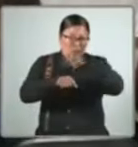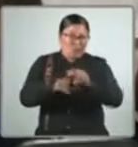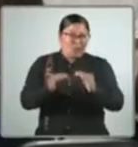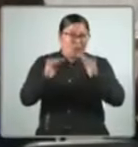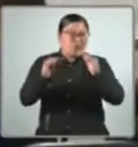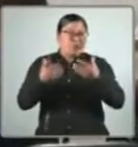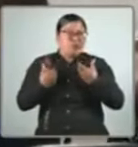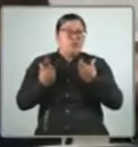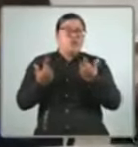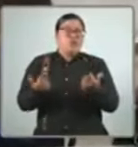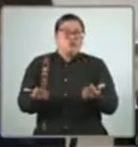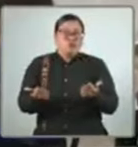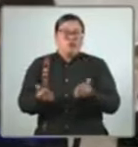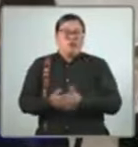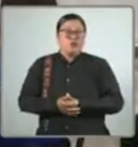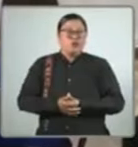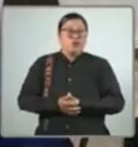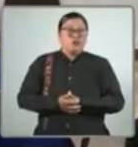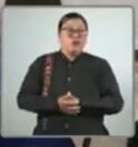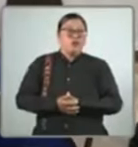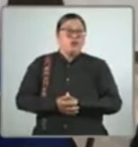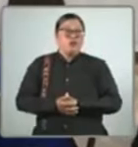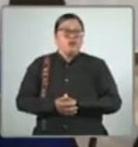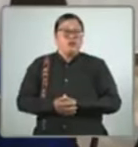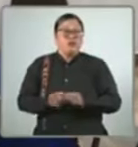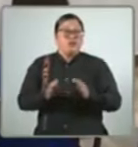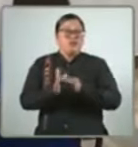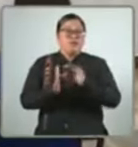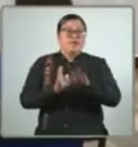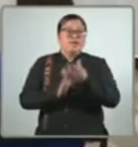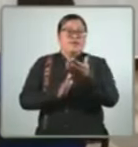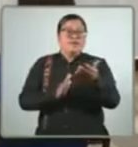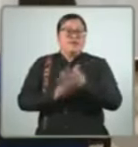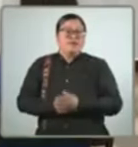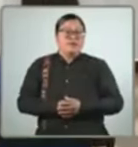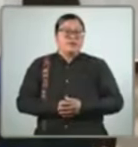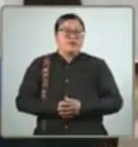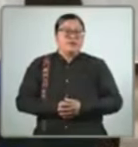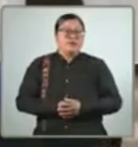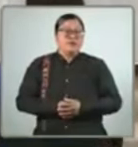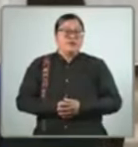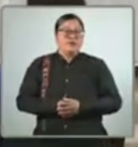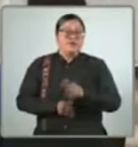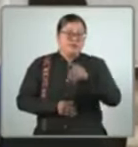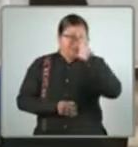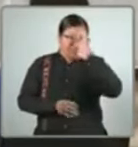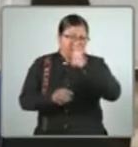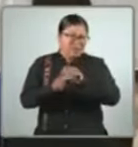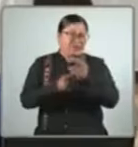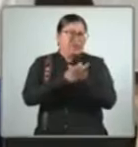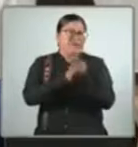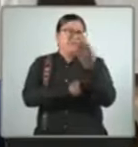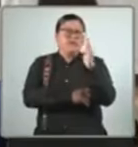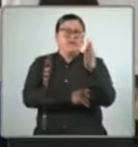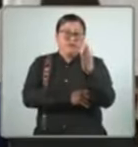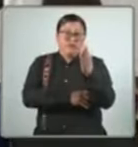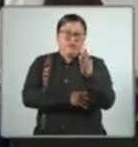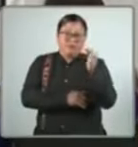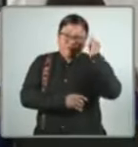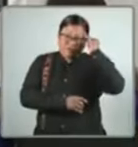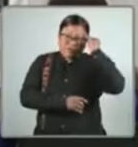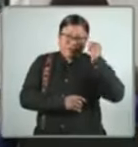entienden, ¿sí? En el terreno, por ejemplo, yo no tenía conocimiento del telebachillerato en cuestión